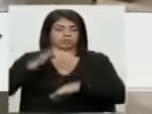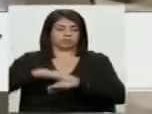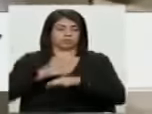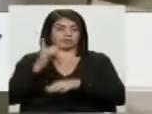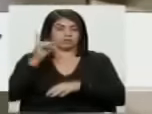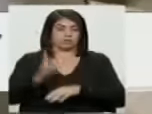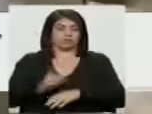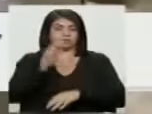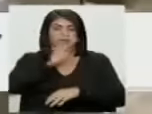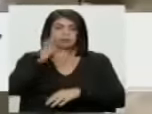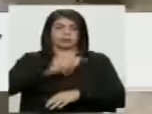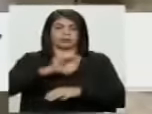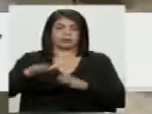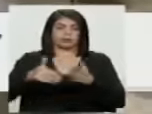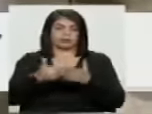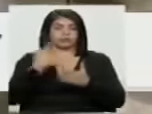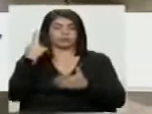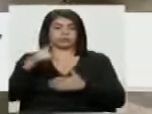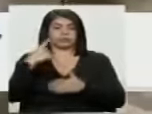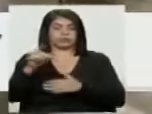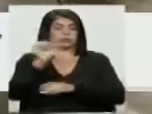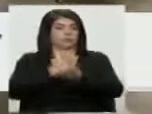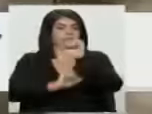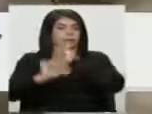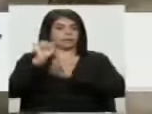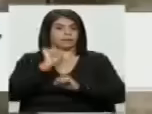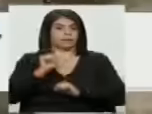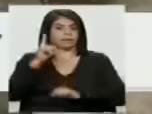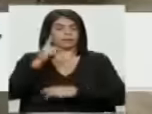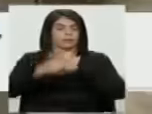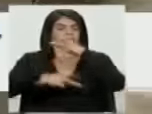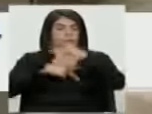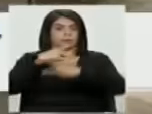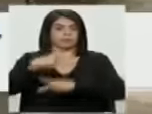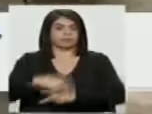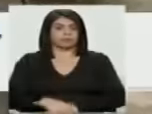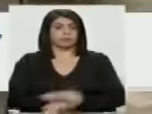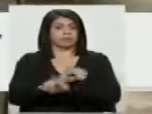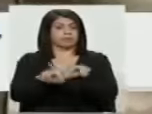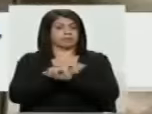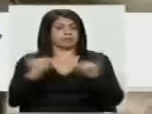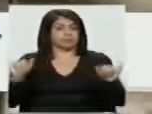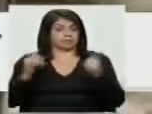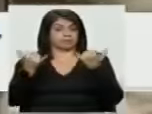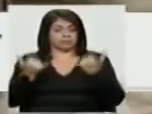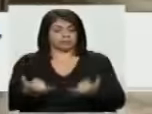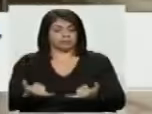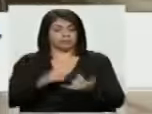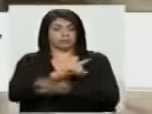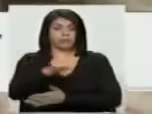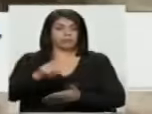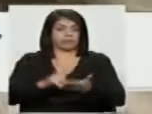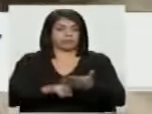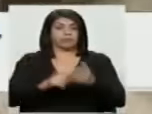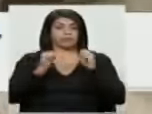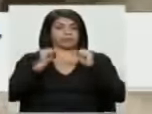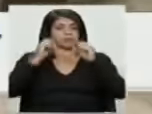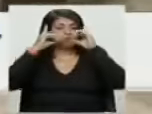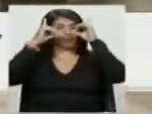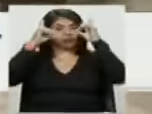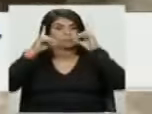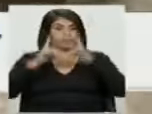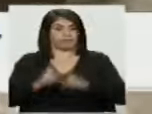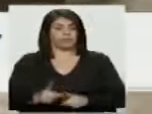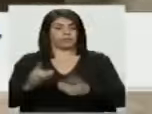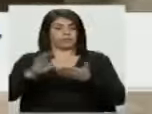deberá garantizarse el derecho a la defensa y al debido proceso, una vez se encuentre definitivamente firme la decisión